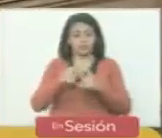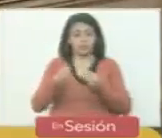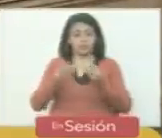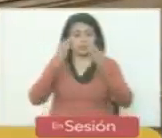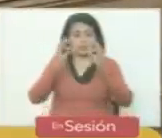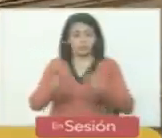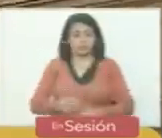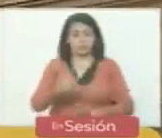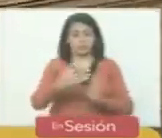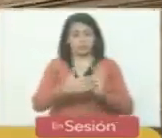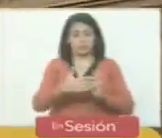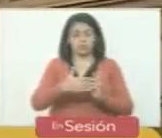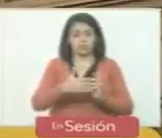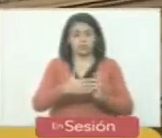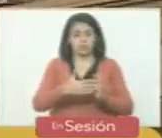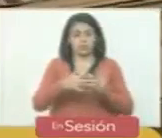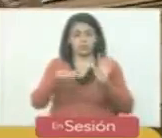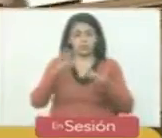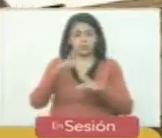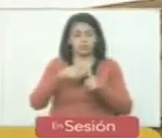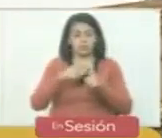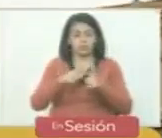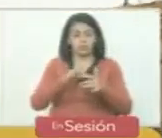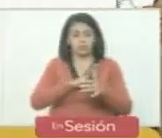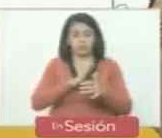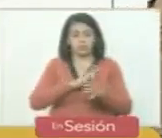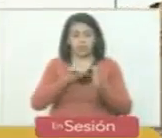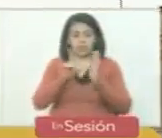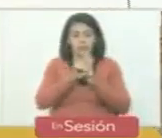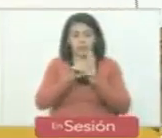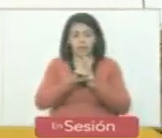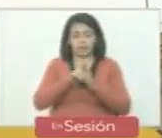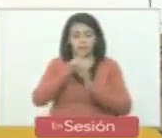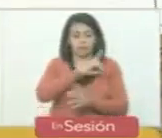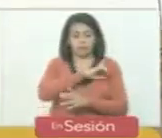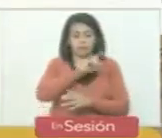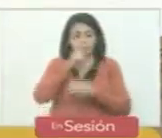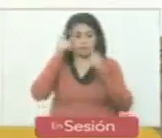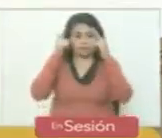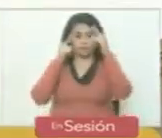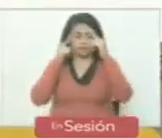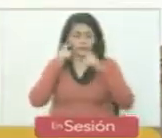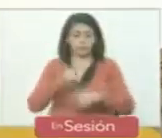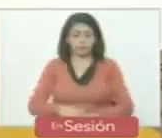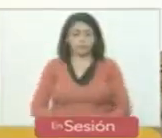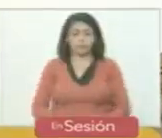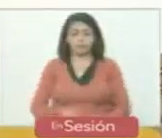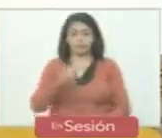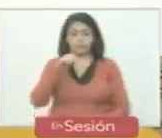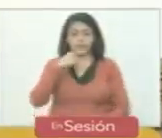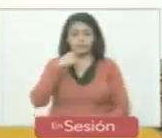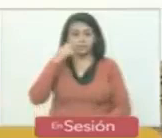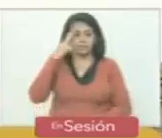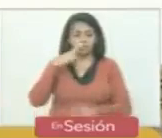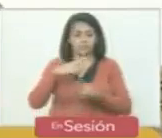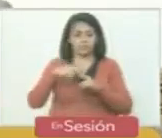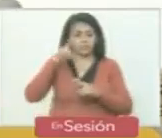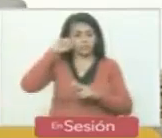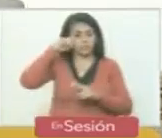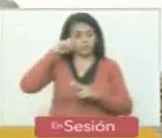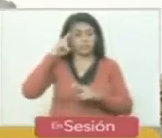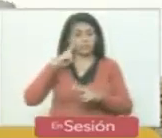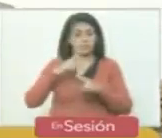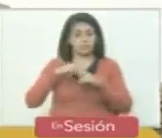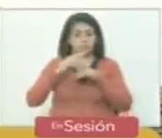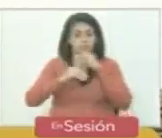declarada en el 2015 por medio de un decreto por el comandante Hugo Rafael Chávez Fría en homenaje al reconocimiento